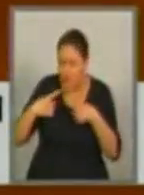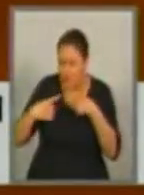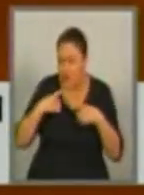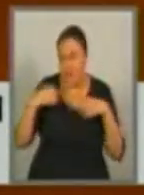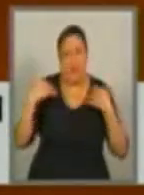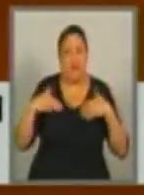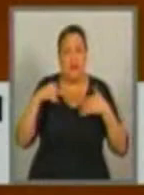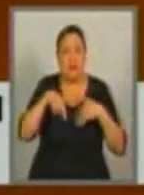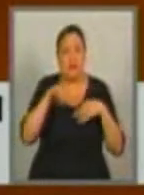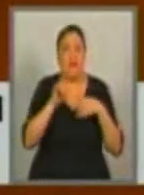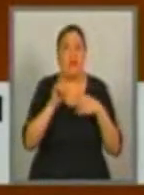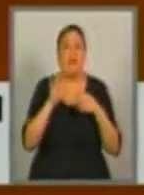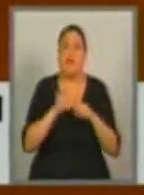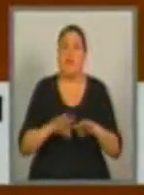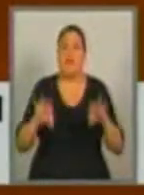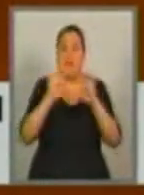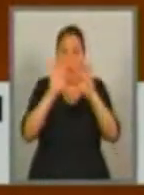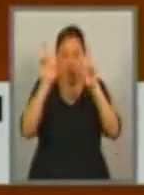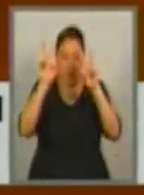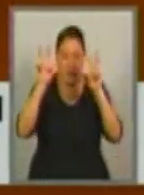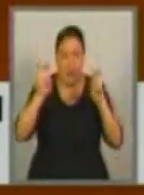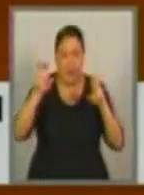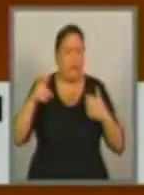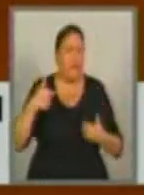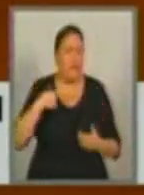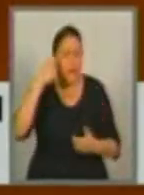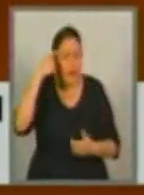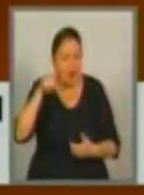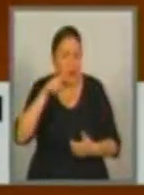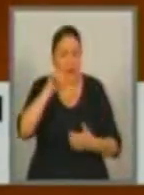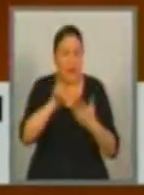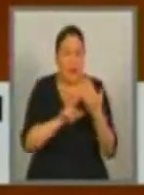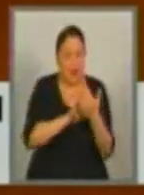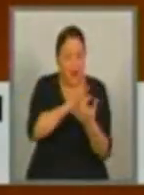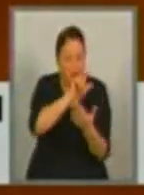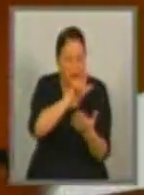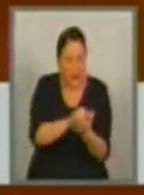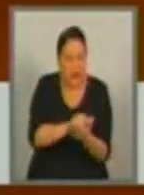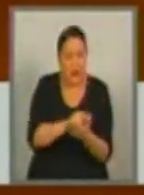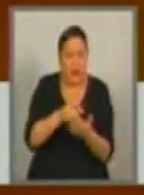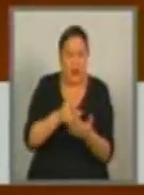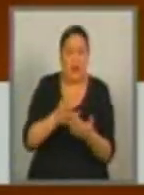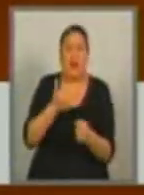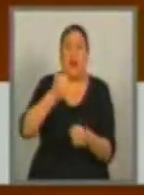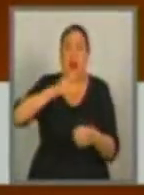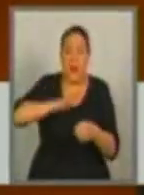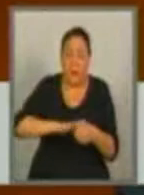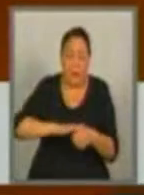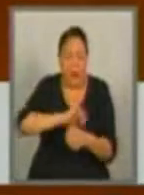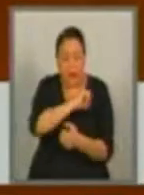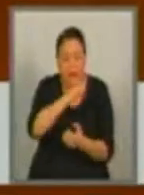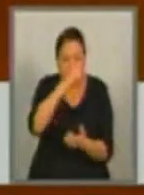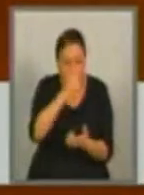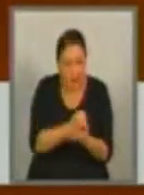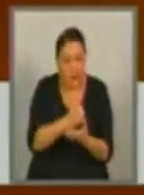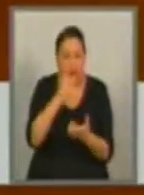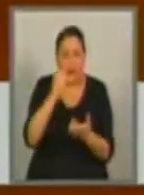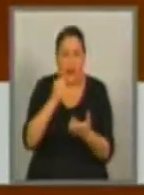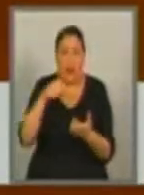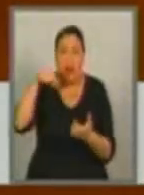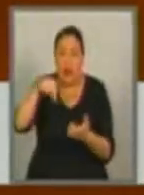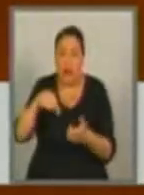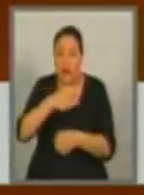de gran relevancia. Esto es para consolidar una gestión pública,